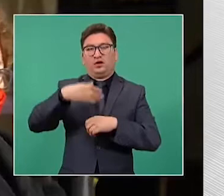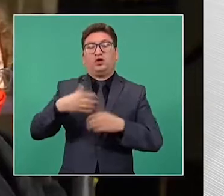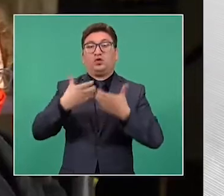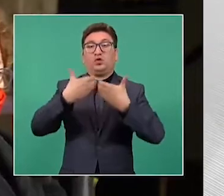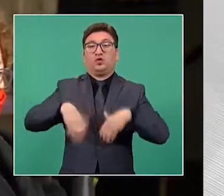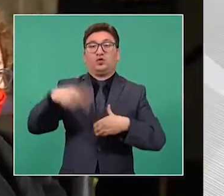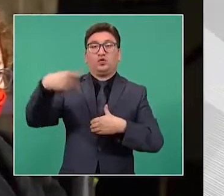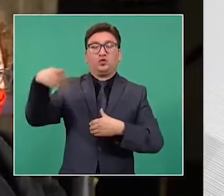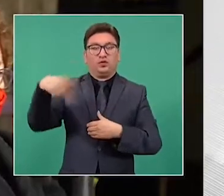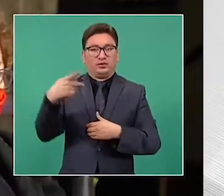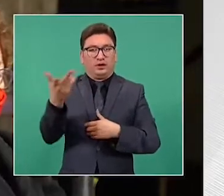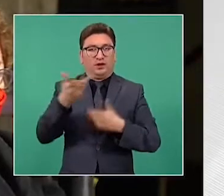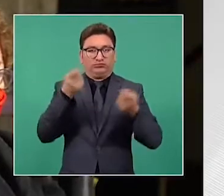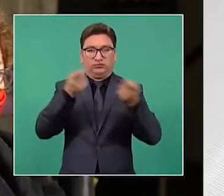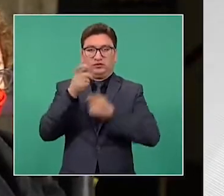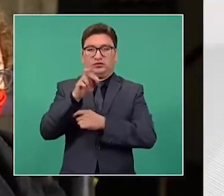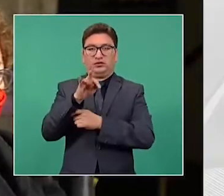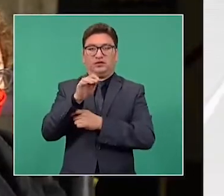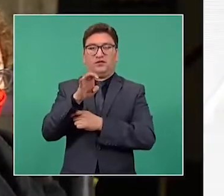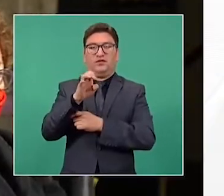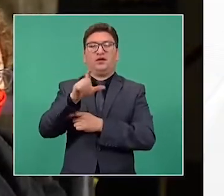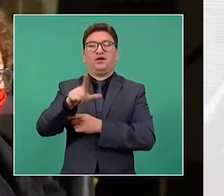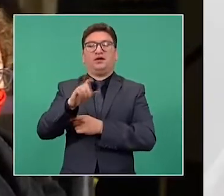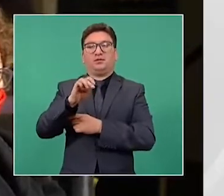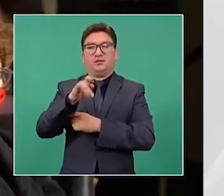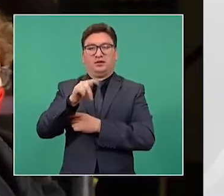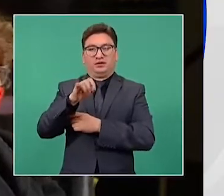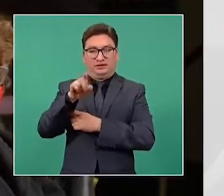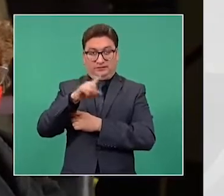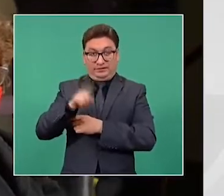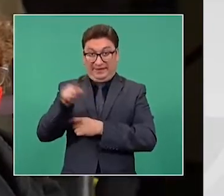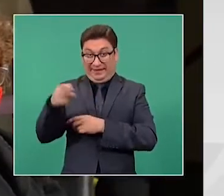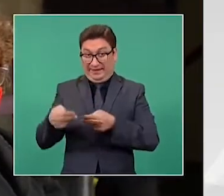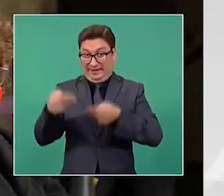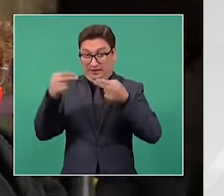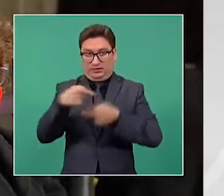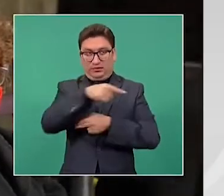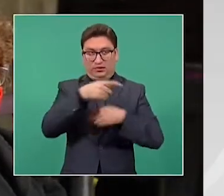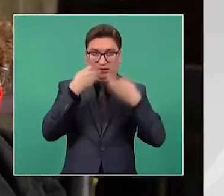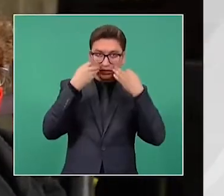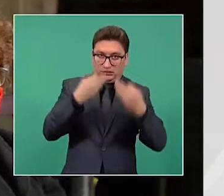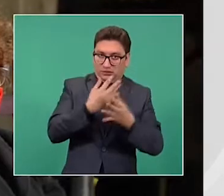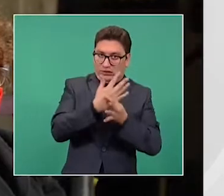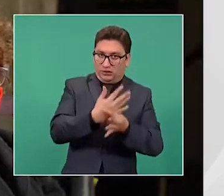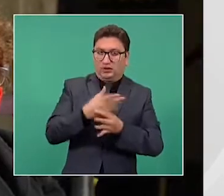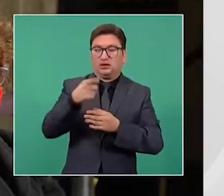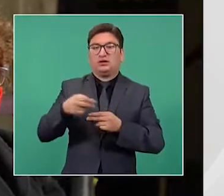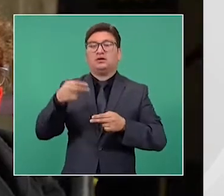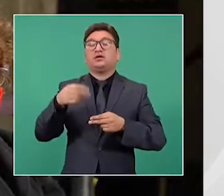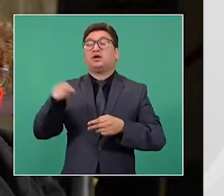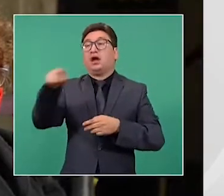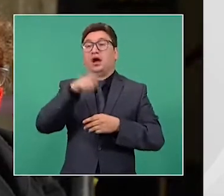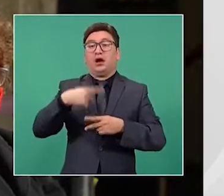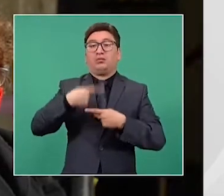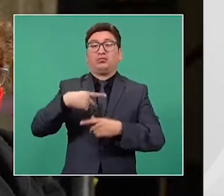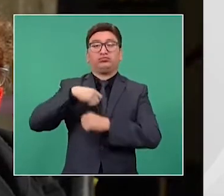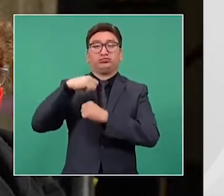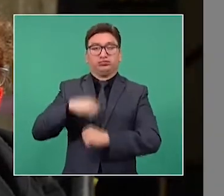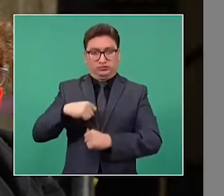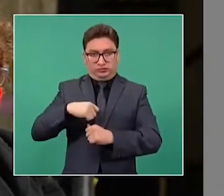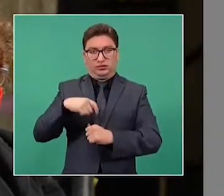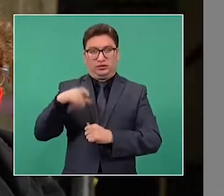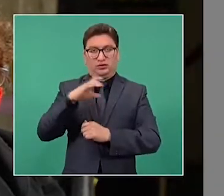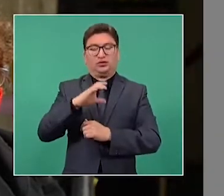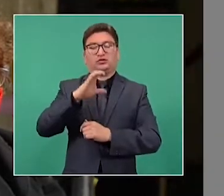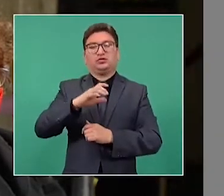del mandatario, Rafael Martínez. Estos negocios, según el testigo, implicarían a altos mandos del Poder Judicial, del Consejo